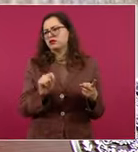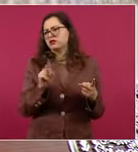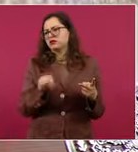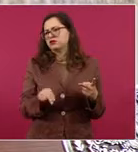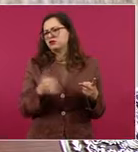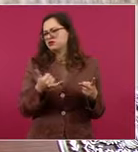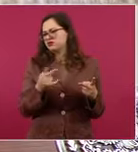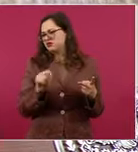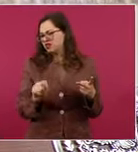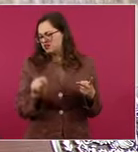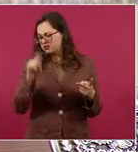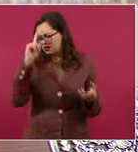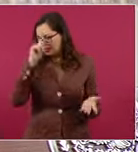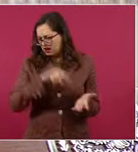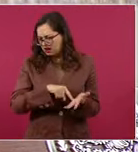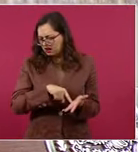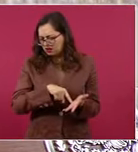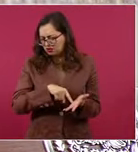especializada,